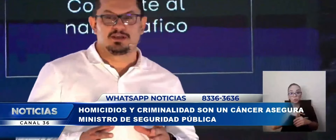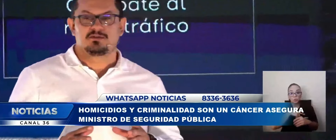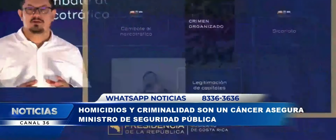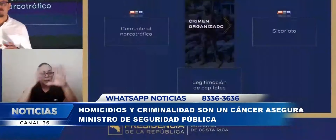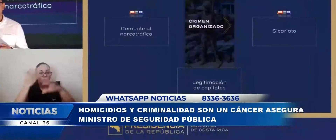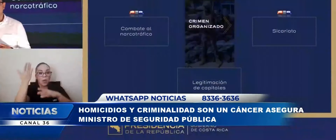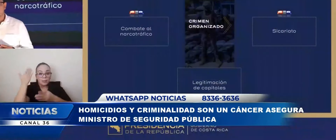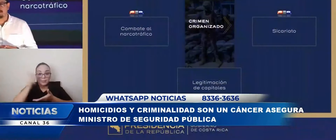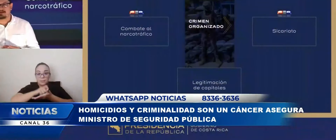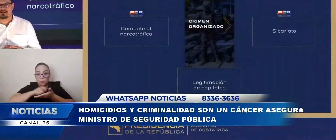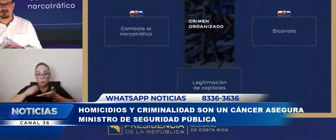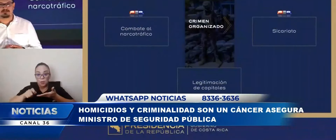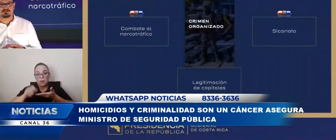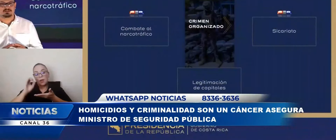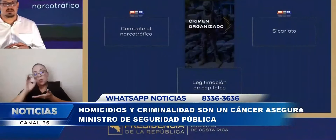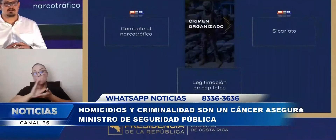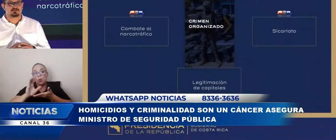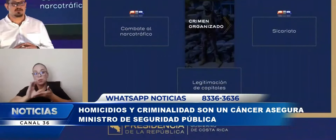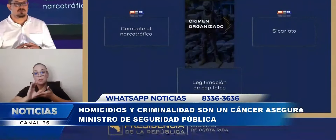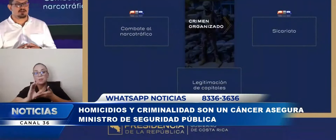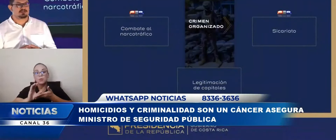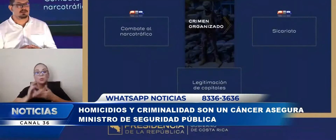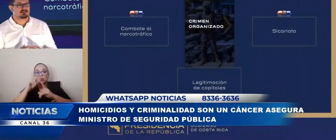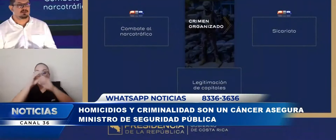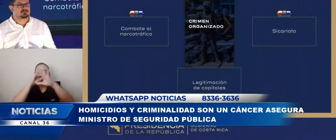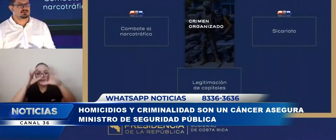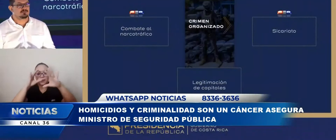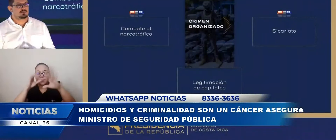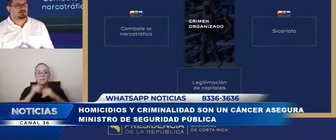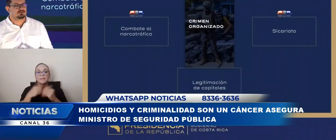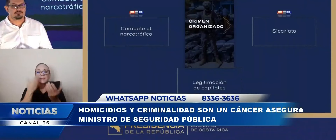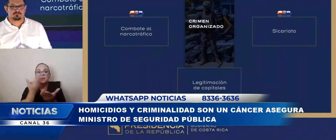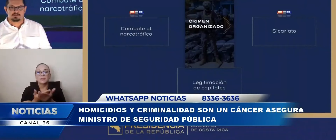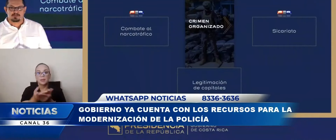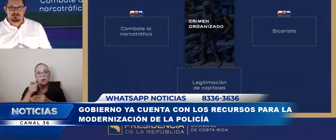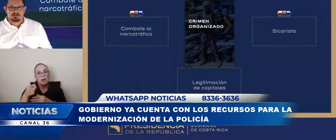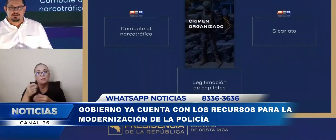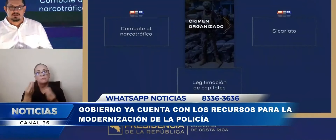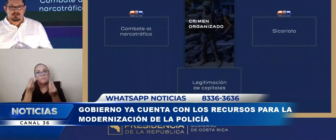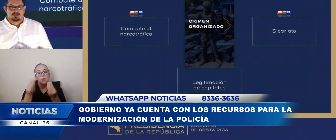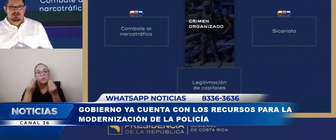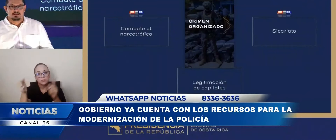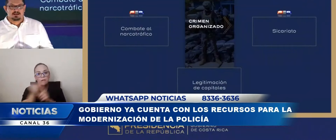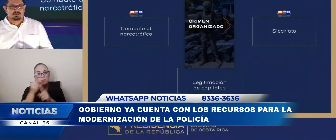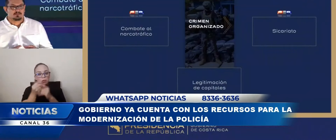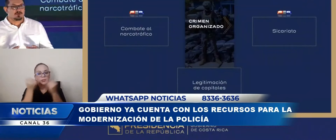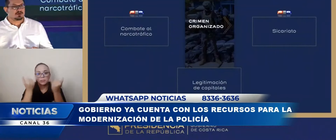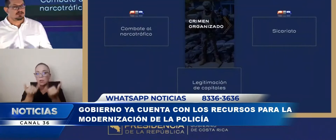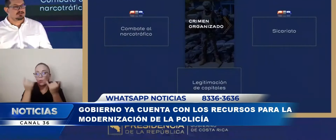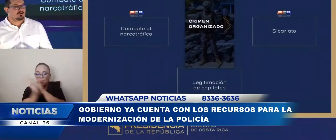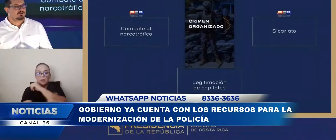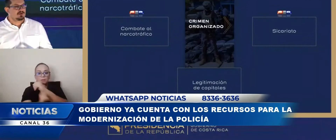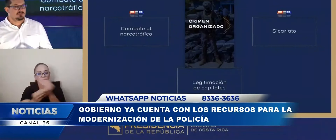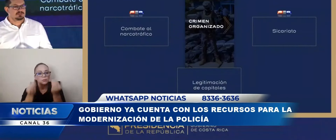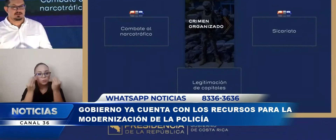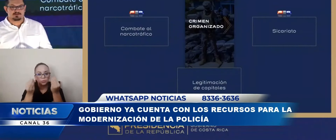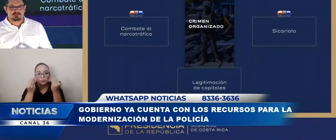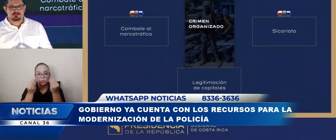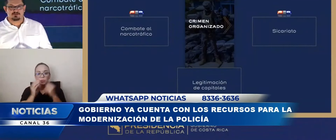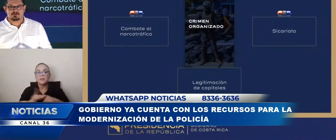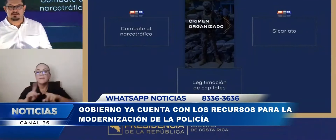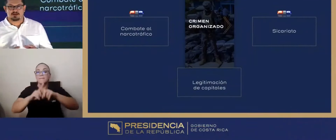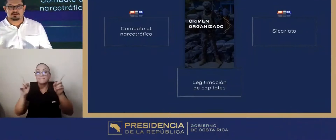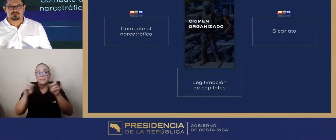o en el colegio, que íbamos a llegar a estos estadios de violencia que tenemos en este momento. y el crimen organizado realmente